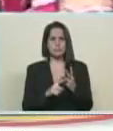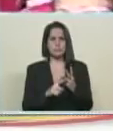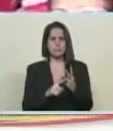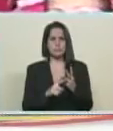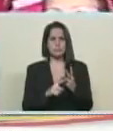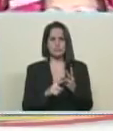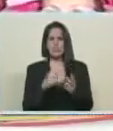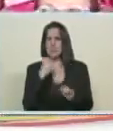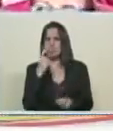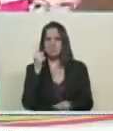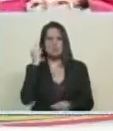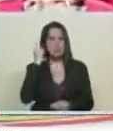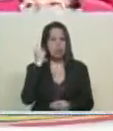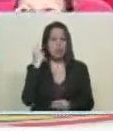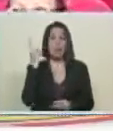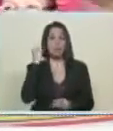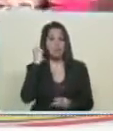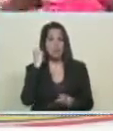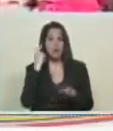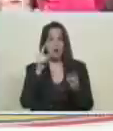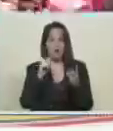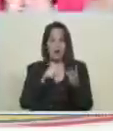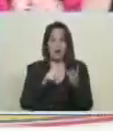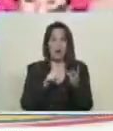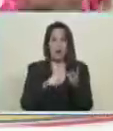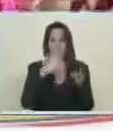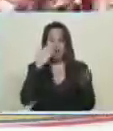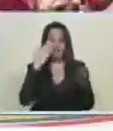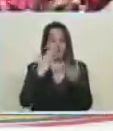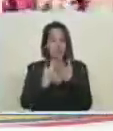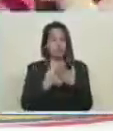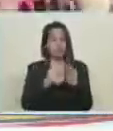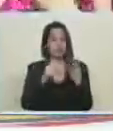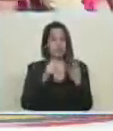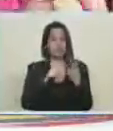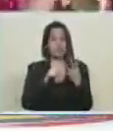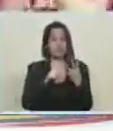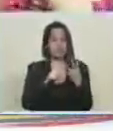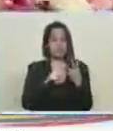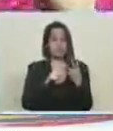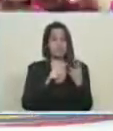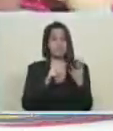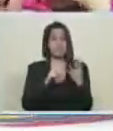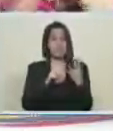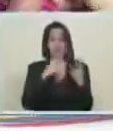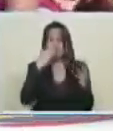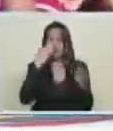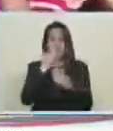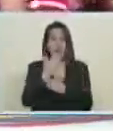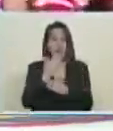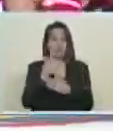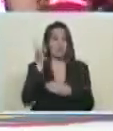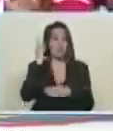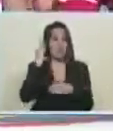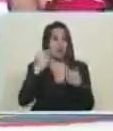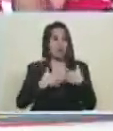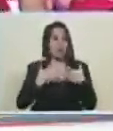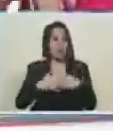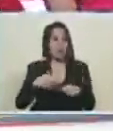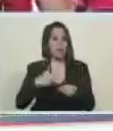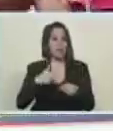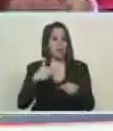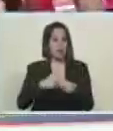¿qué dicen las mujeres? Tenemos a las mujeres al frente. Frente de Mujeres Petroleras.